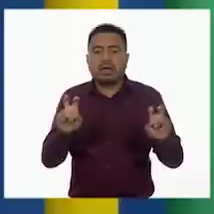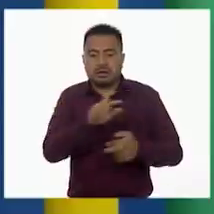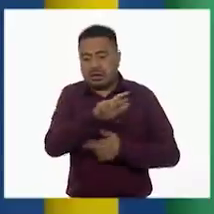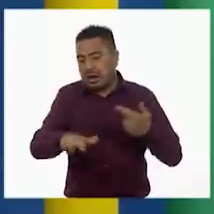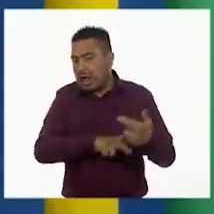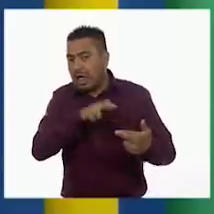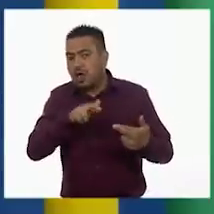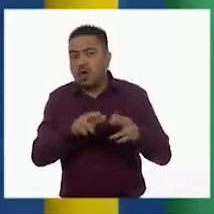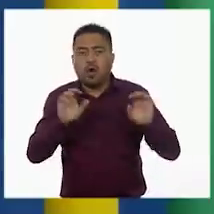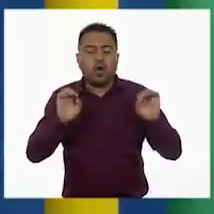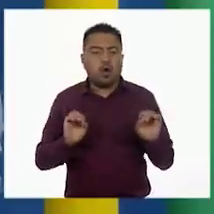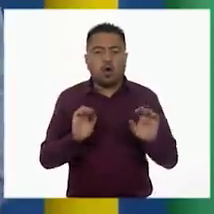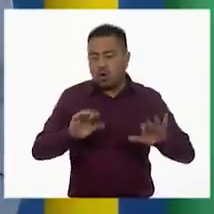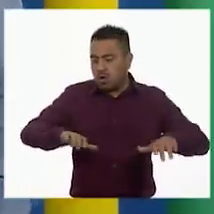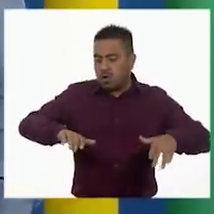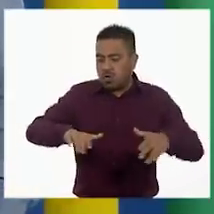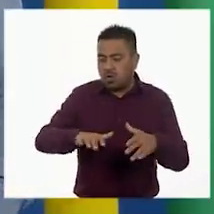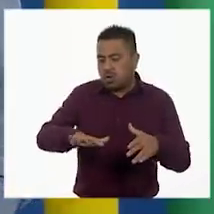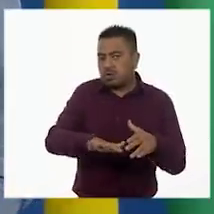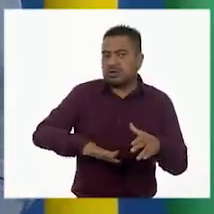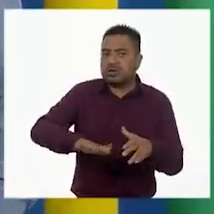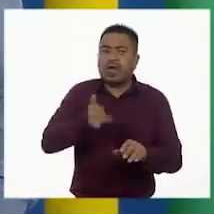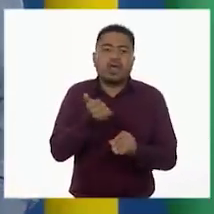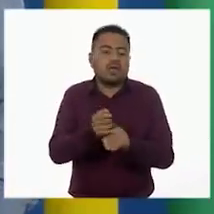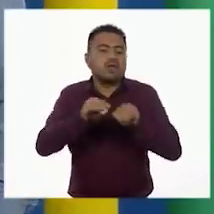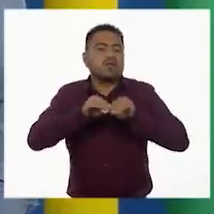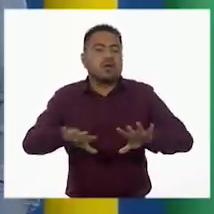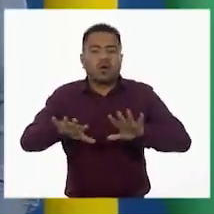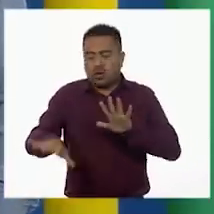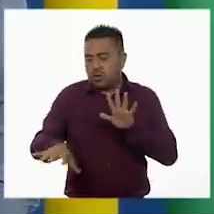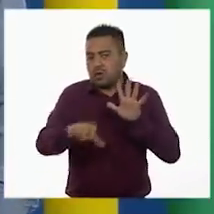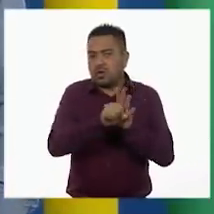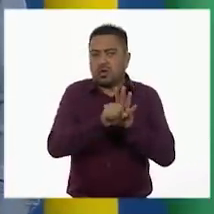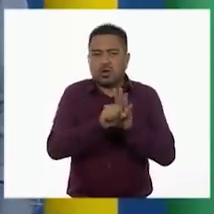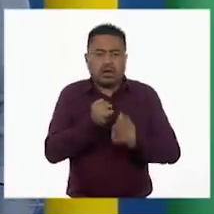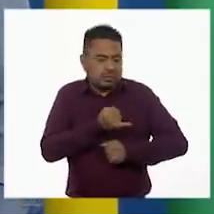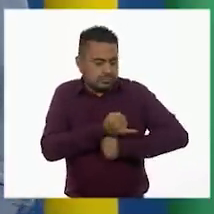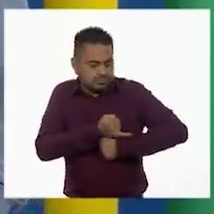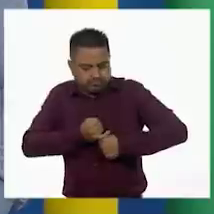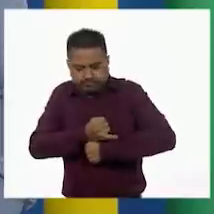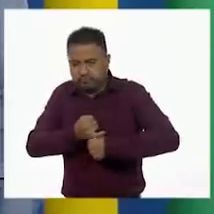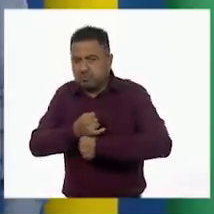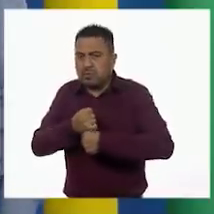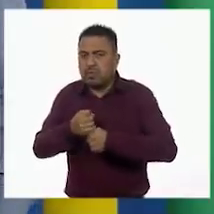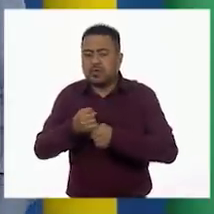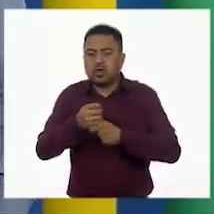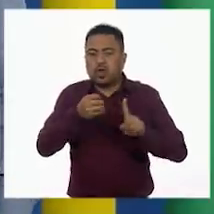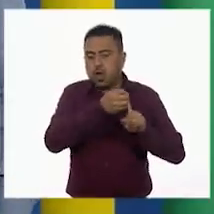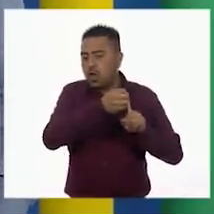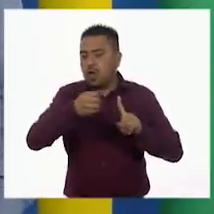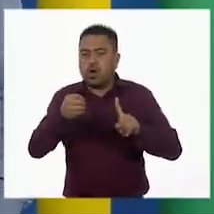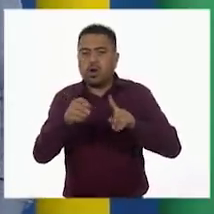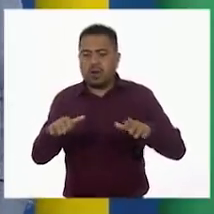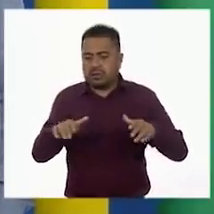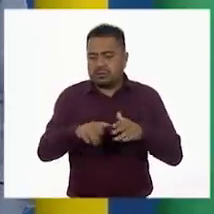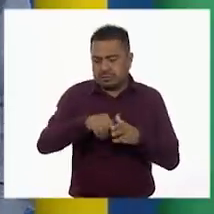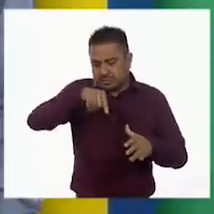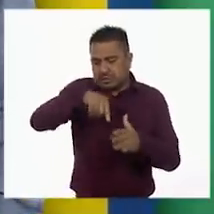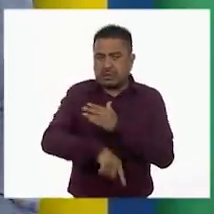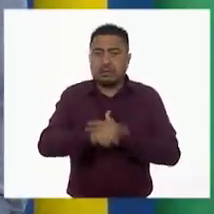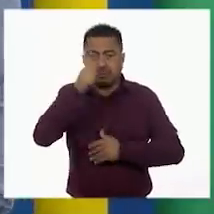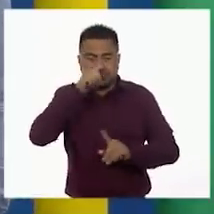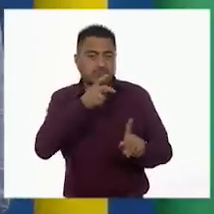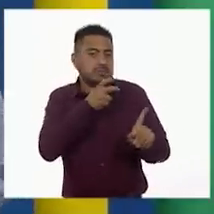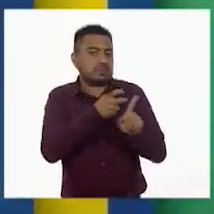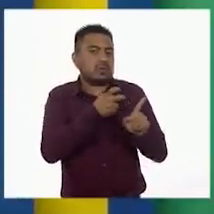región o una comunidad. Su información se obtiene de una investigación ordenada, profunda, y para